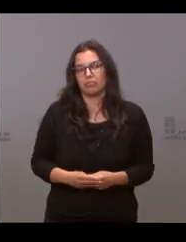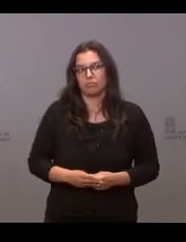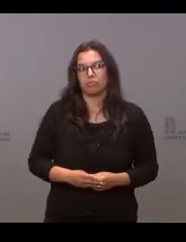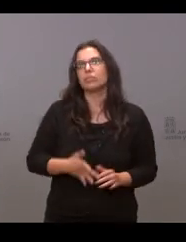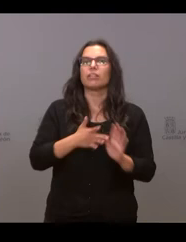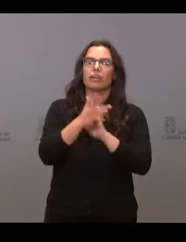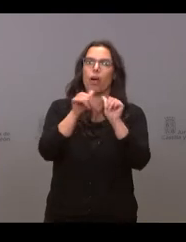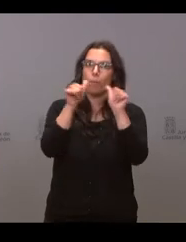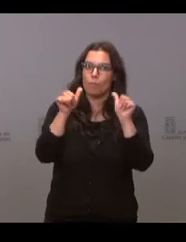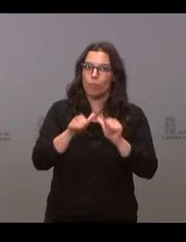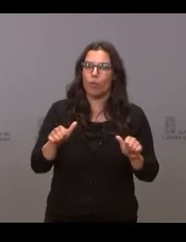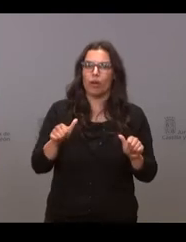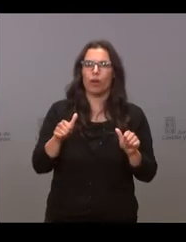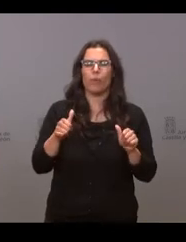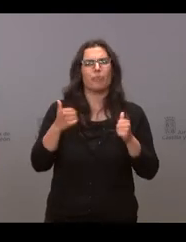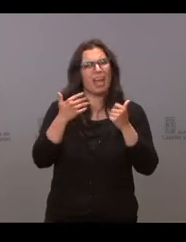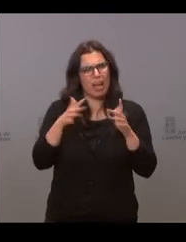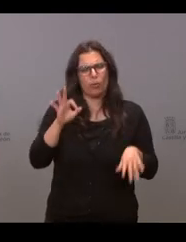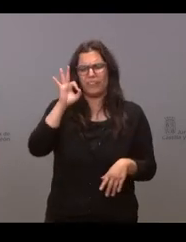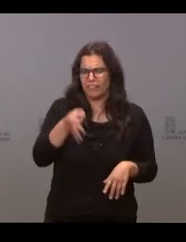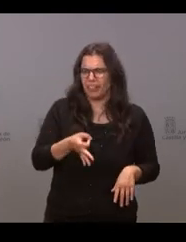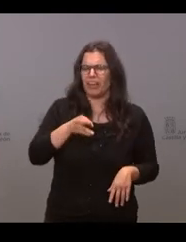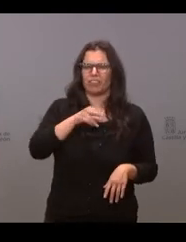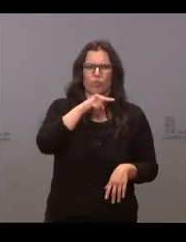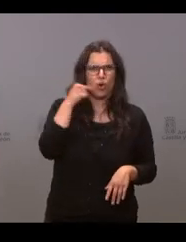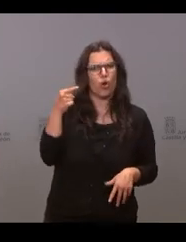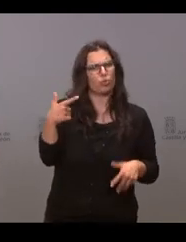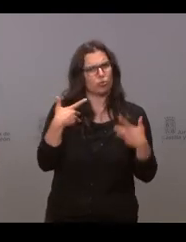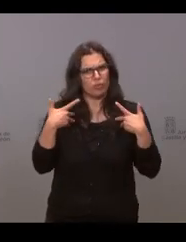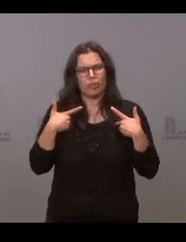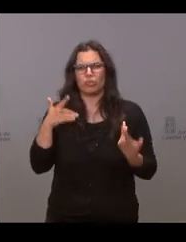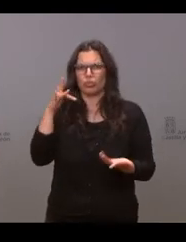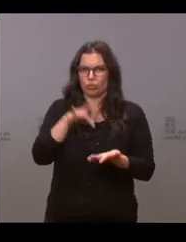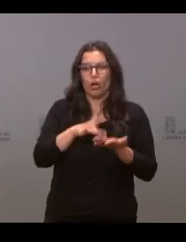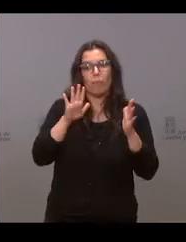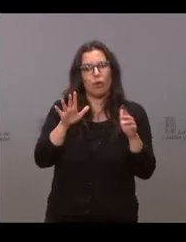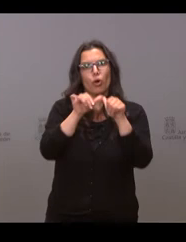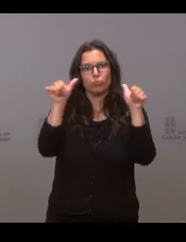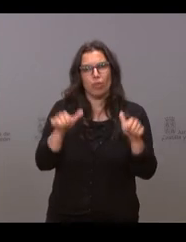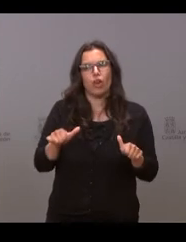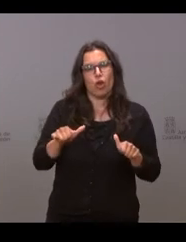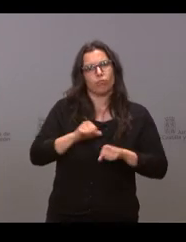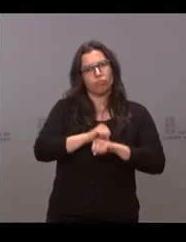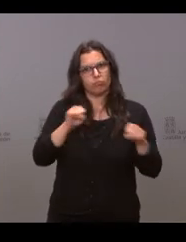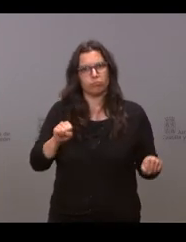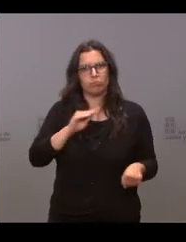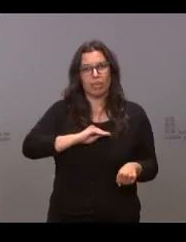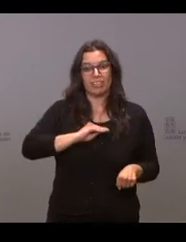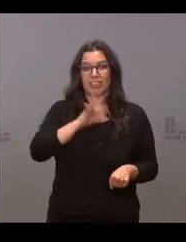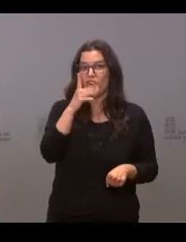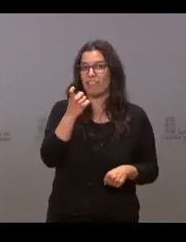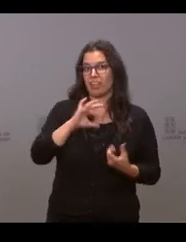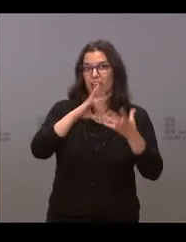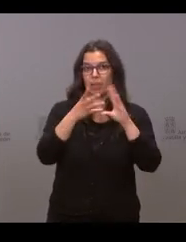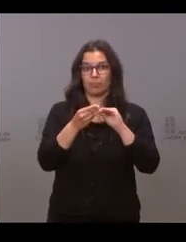modelo con todo el dolor el sufrimiento que se ha producido un modelo solvente que tiene que adaptarse a